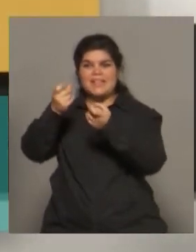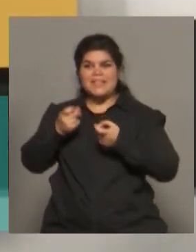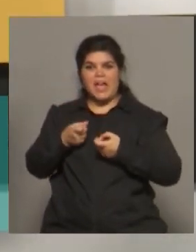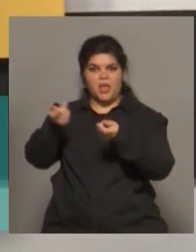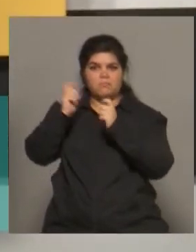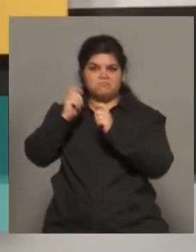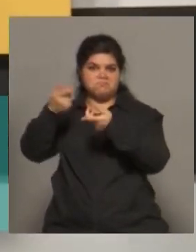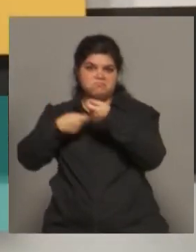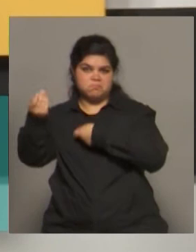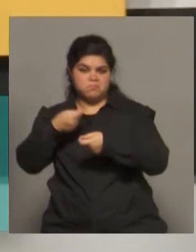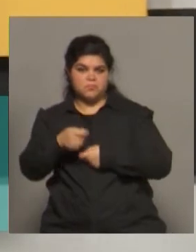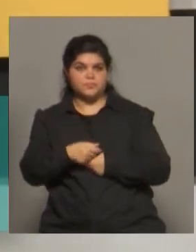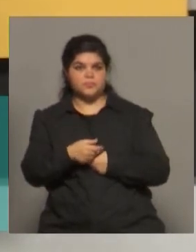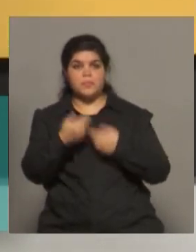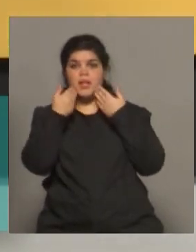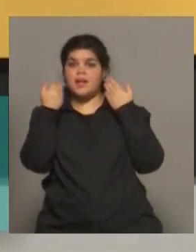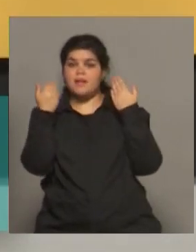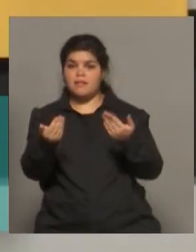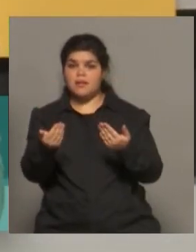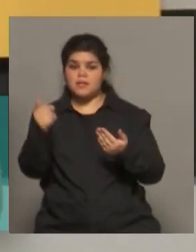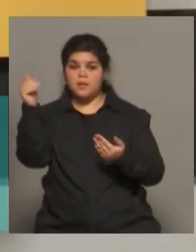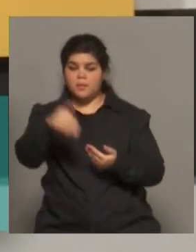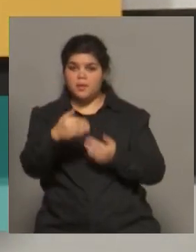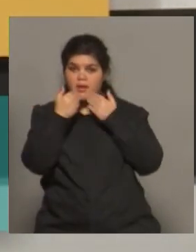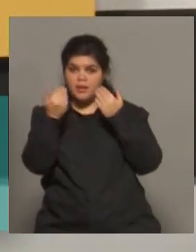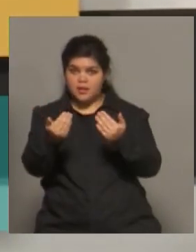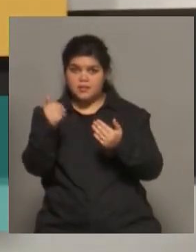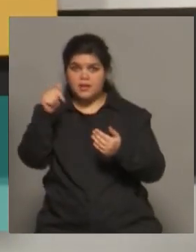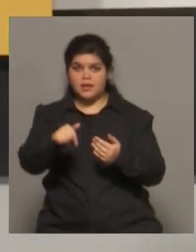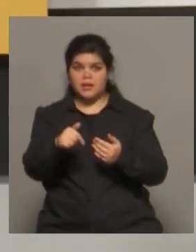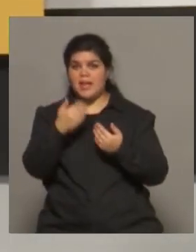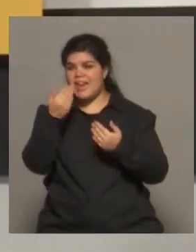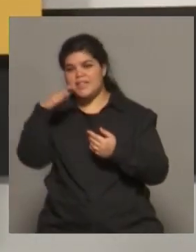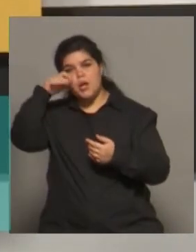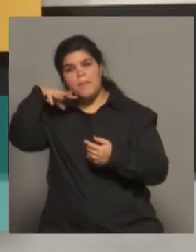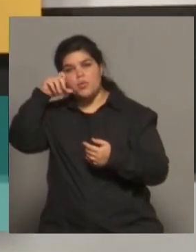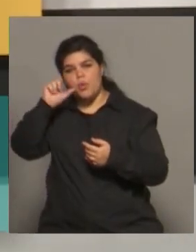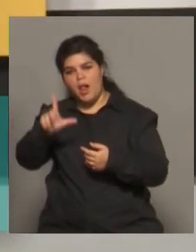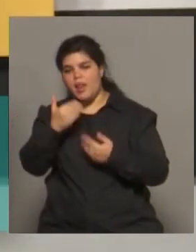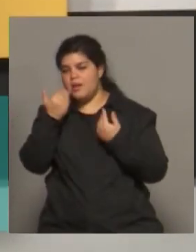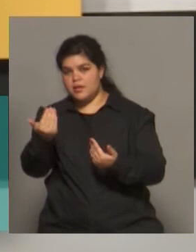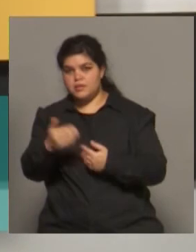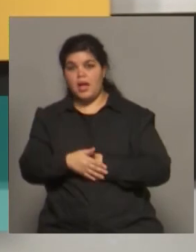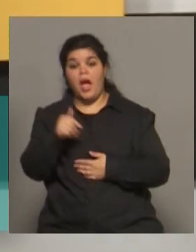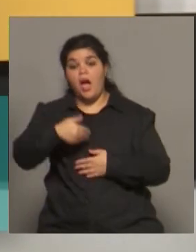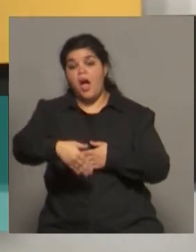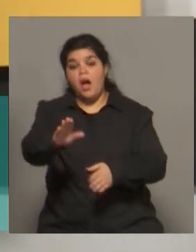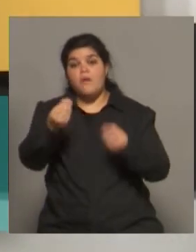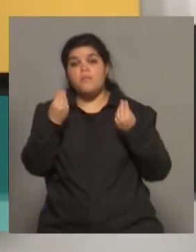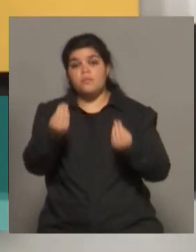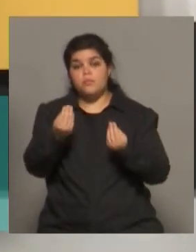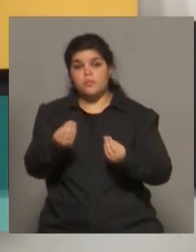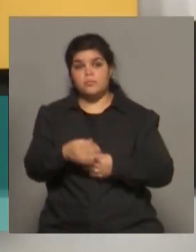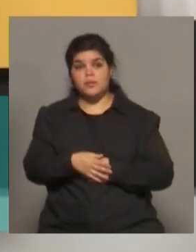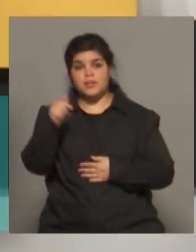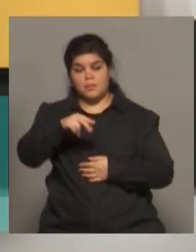muchas gracias. Bueno, chicos, muchísimas gracias por haber estado aquí. Les agradecemos, Emanuel, muchísimas gracias. Bueno, hay que ver qué sale también